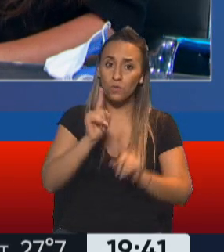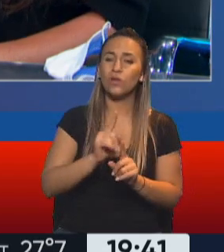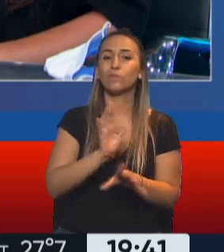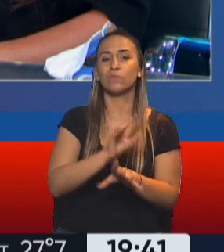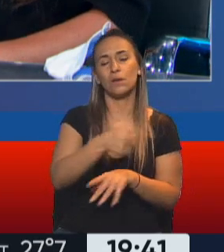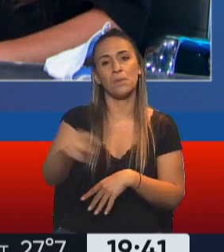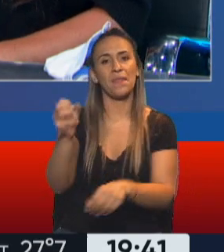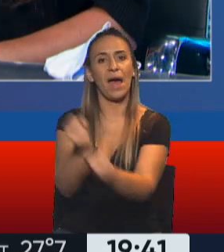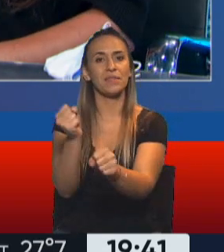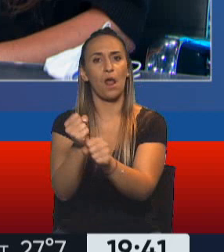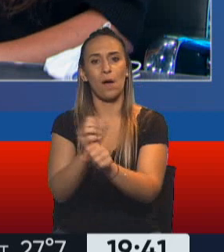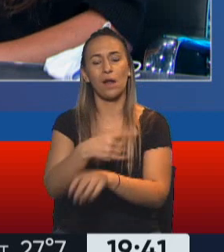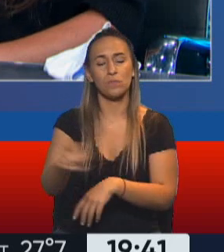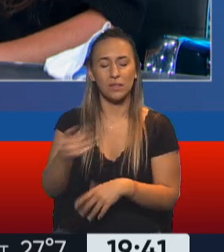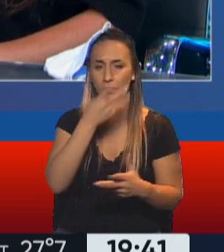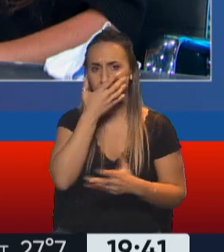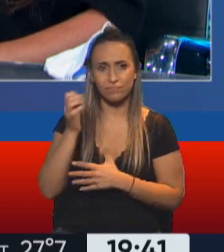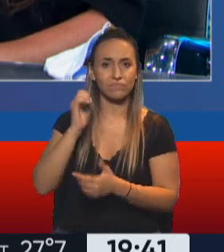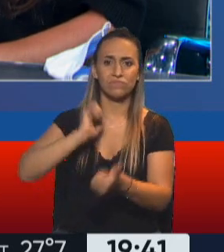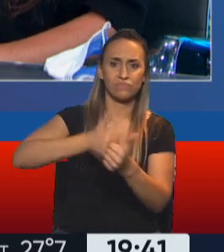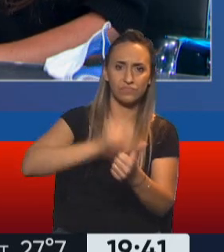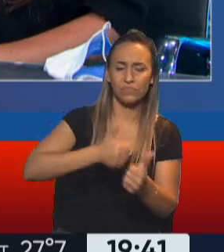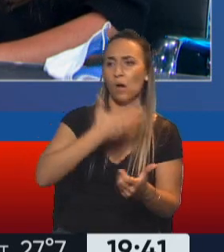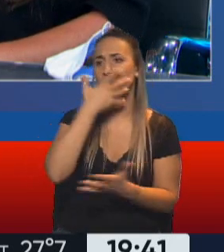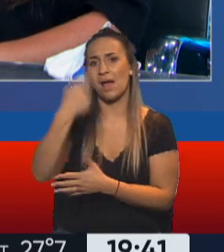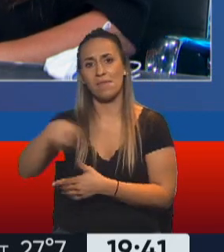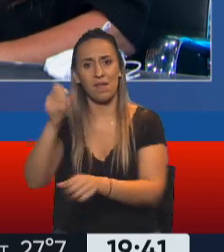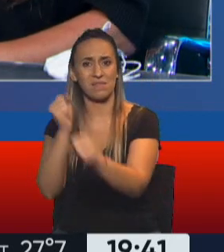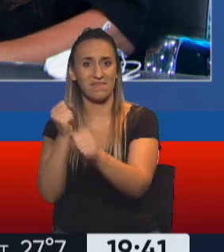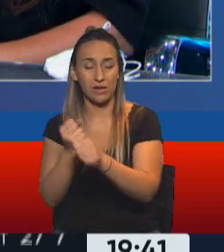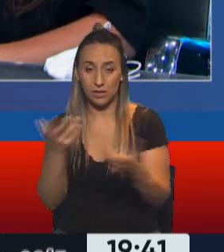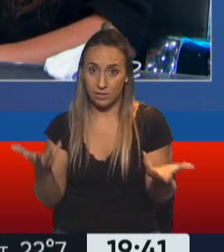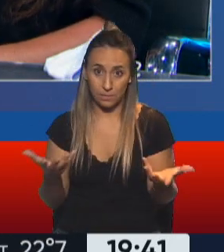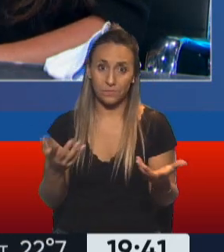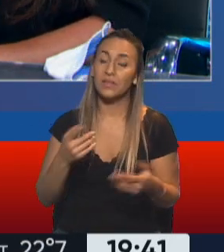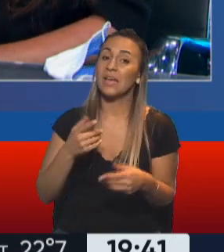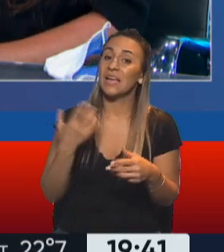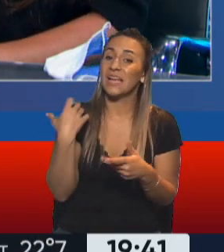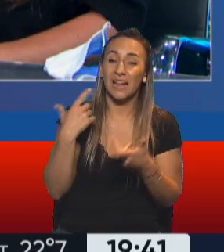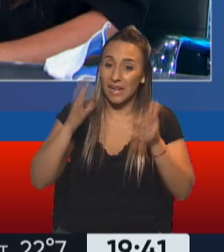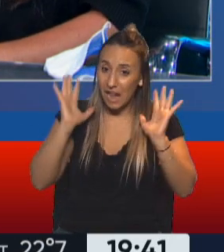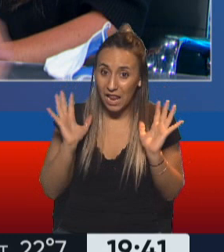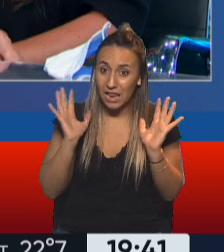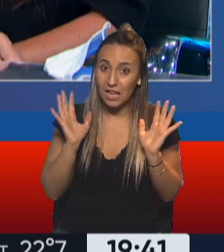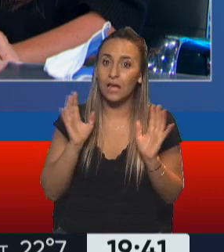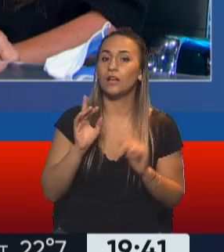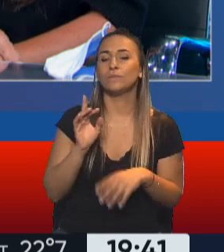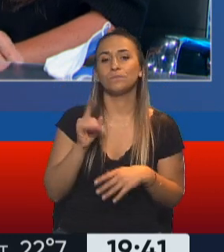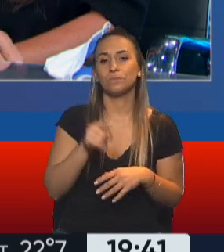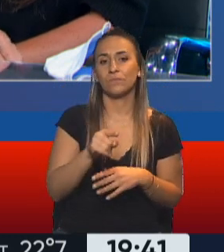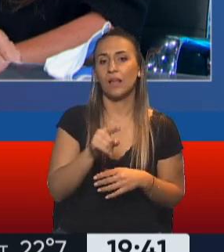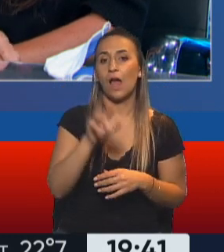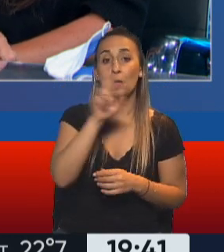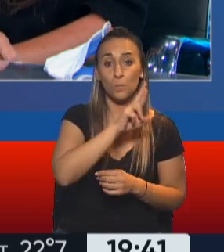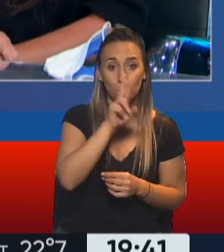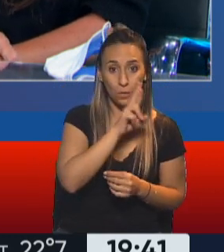laboral. Y además hay que decir que siempre son las mujeres, mayoritariamente, no solo las víctimas de trata